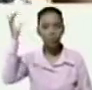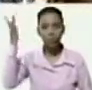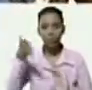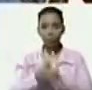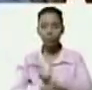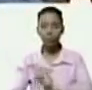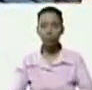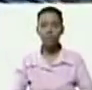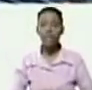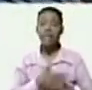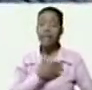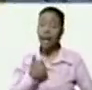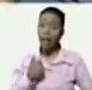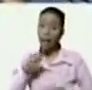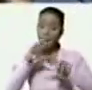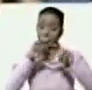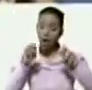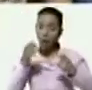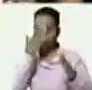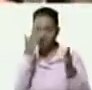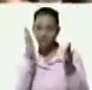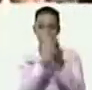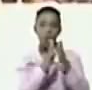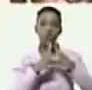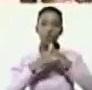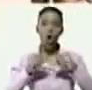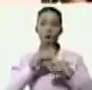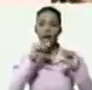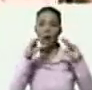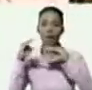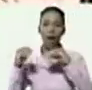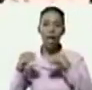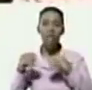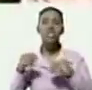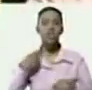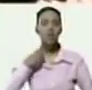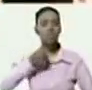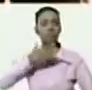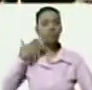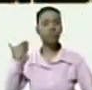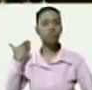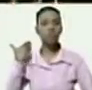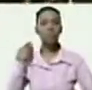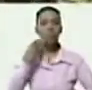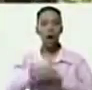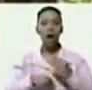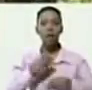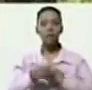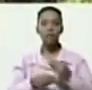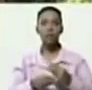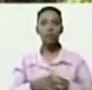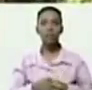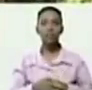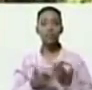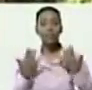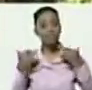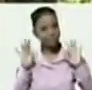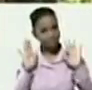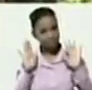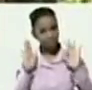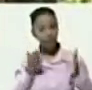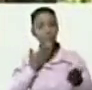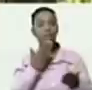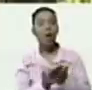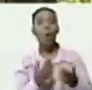Quería él ser investigado porque quería enfrentar a todos los que hablaran y tenía moral Antonio José de Sucre para hacerlo. Aún pediré